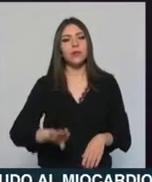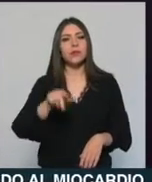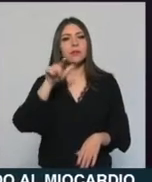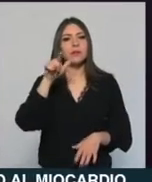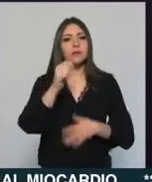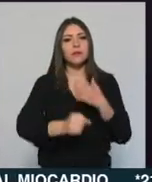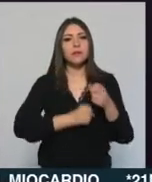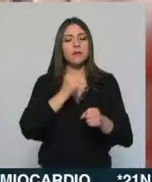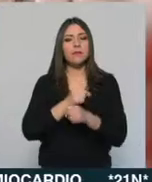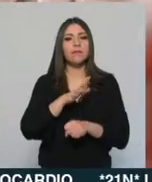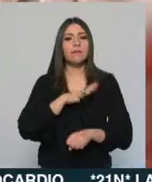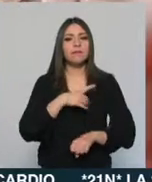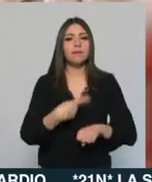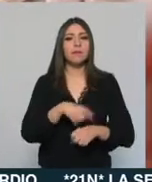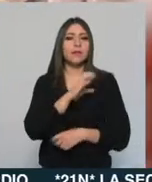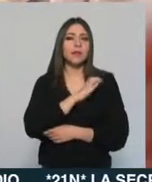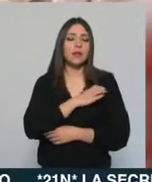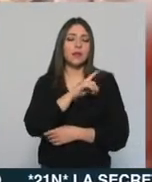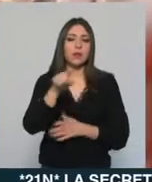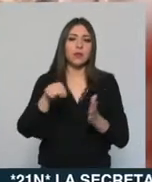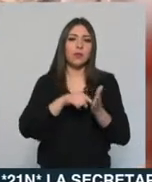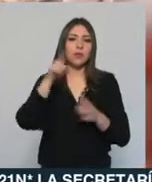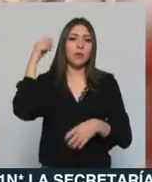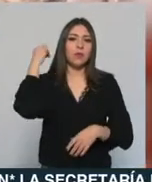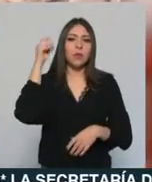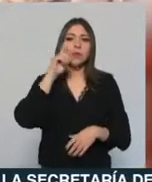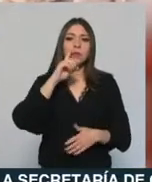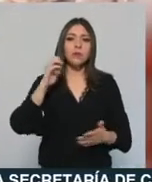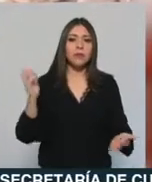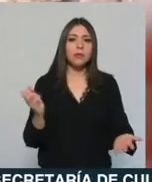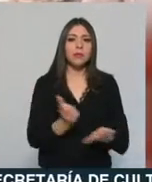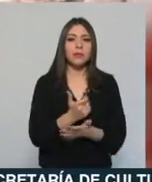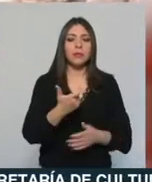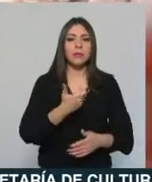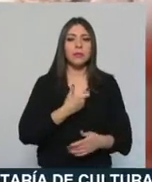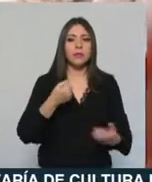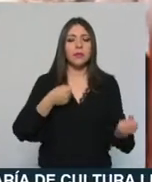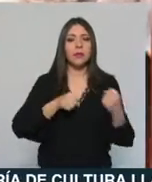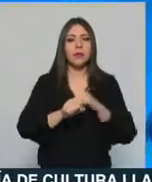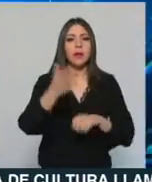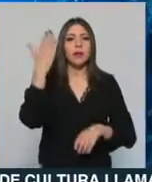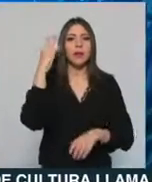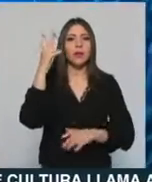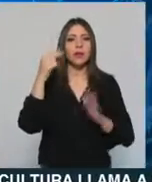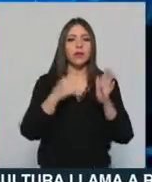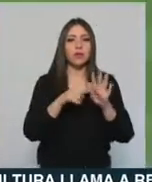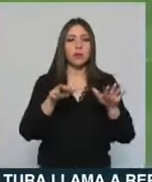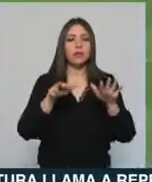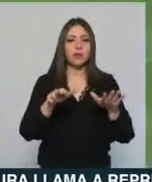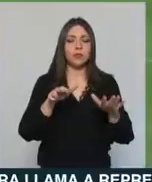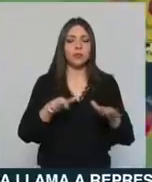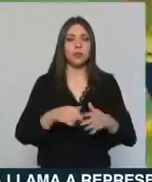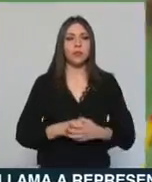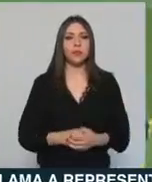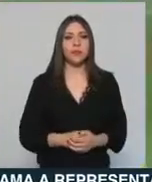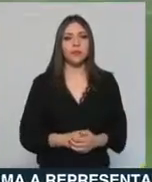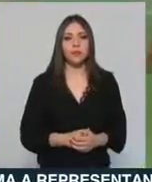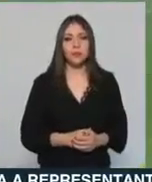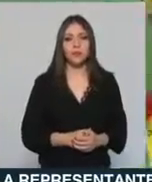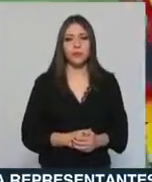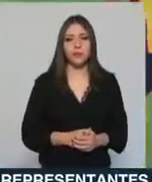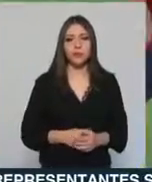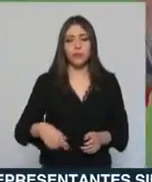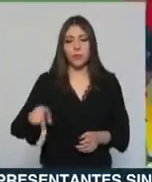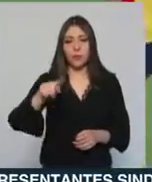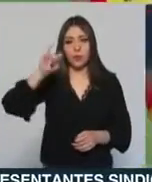en el estado de Oaxaca. Fue subcampeona nacional de taekwondo en el Nacional Juvenil de 2018. Los Xolos de